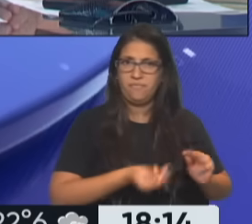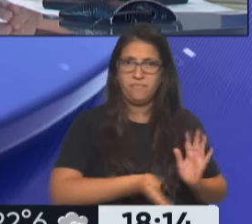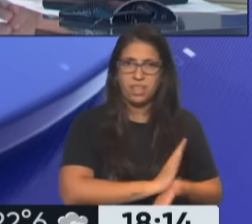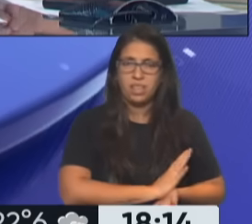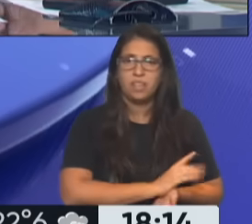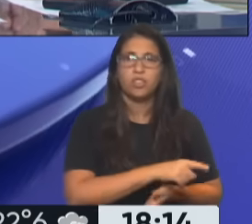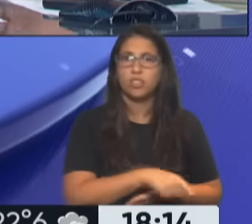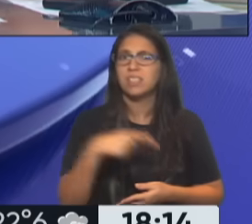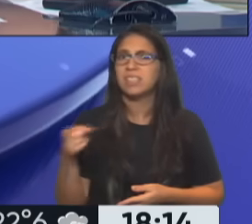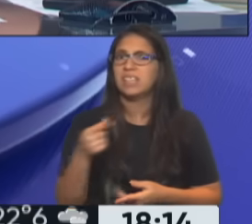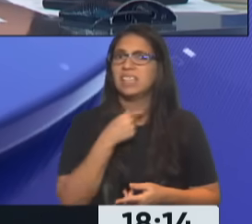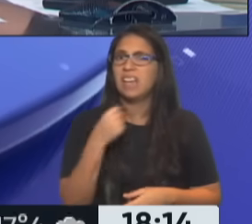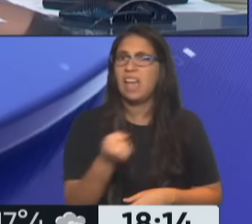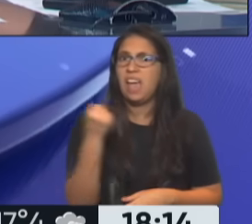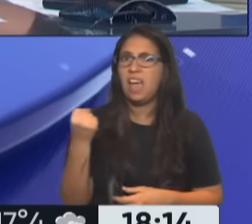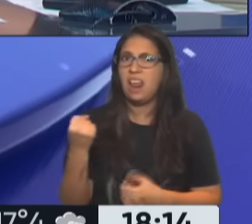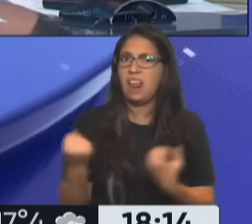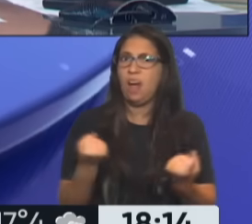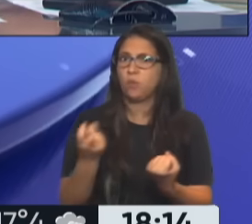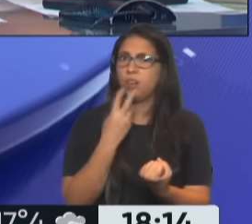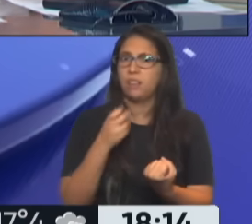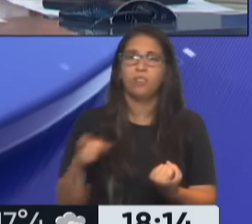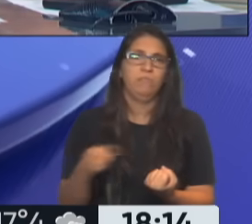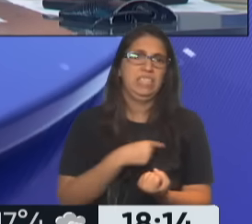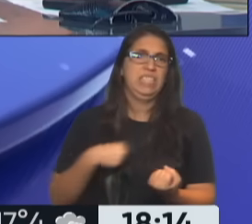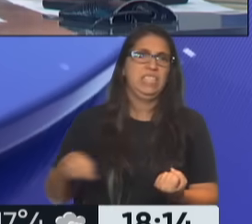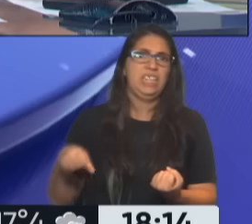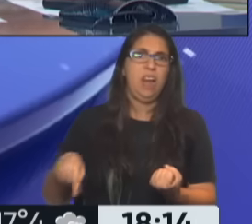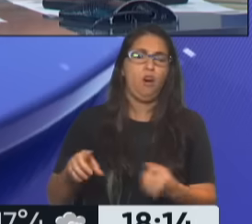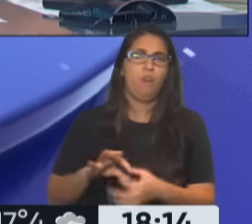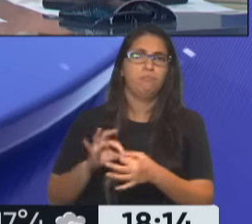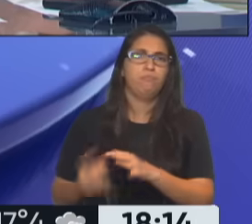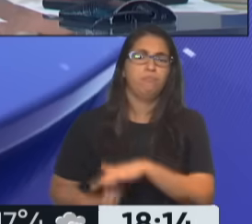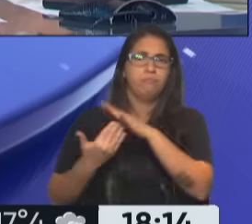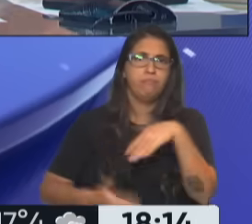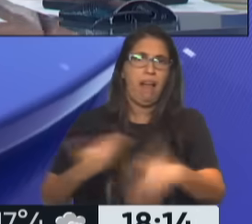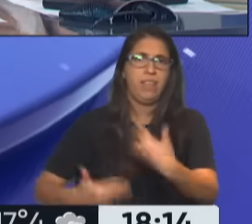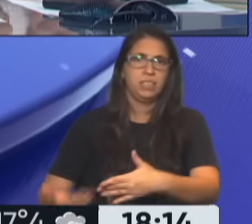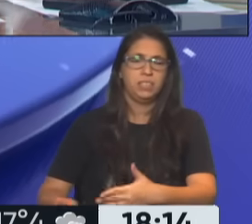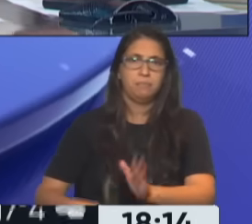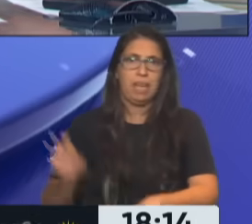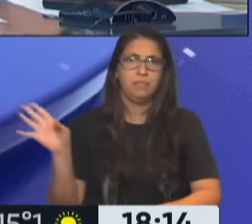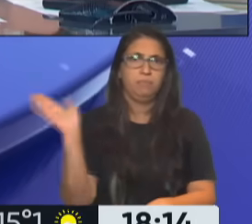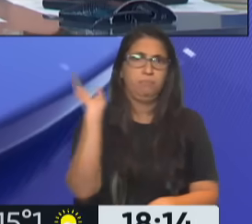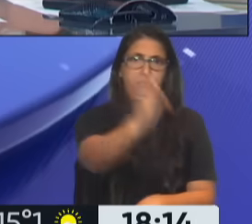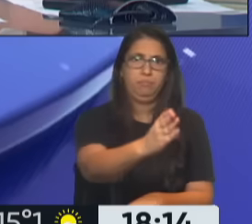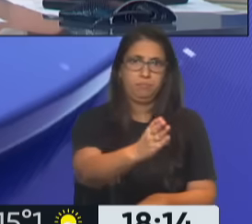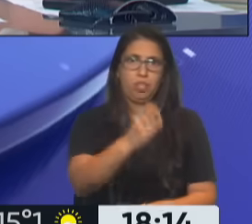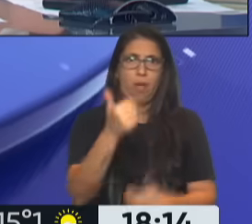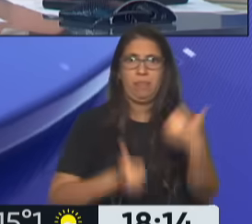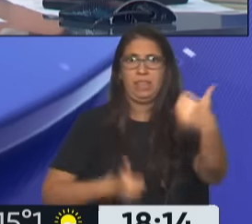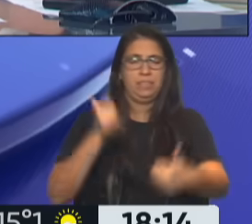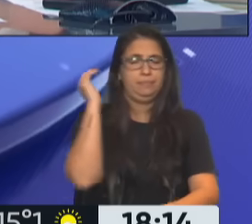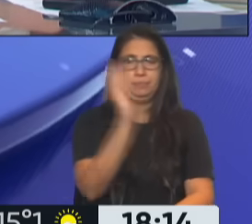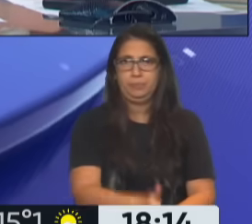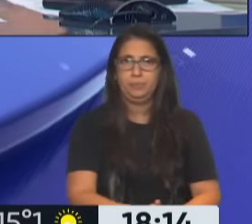es otra batalla que sea China la que está llevando de alguna forma este avance, bueno, por supuesto, con los productos que es la competencia. Y hay que decir en ese sentido